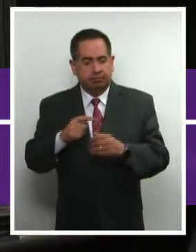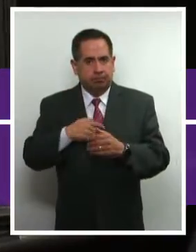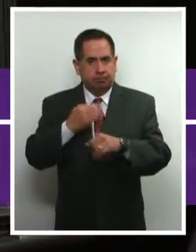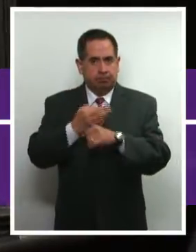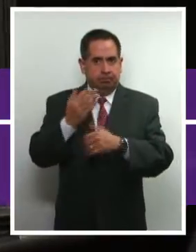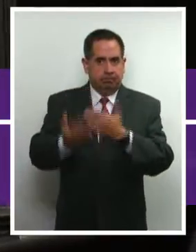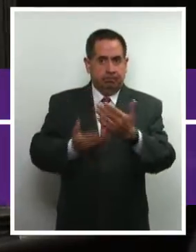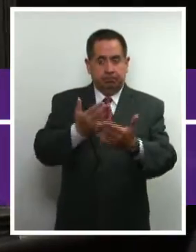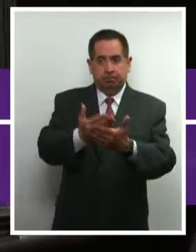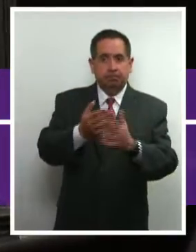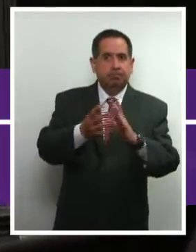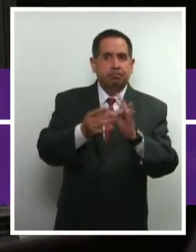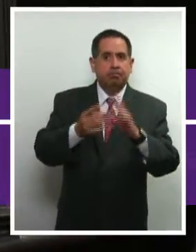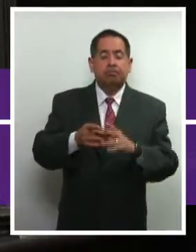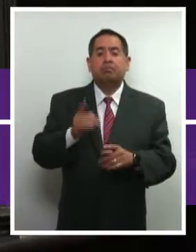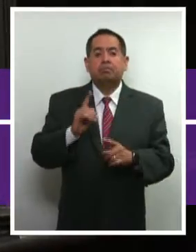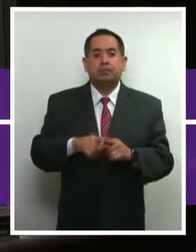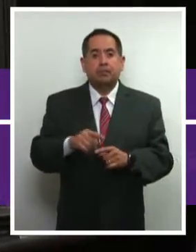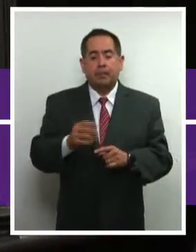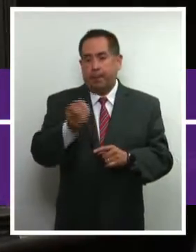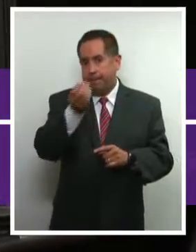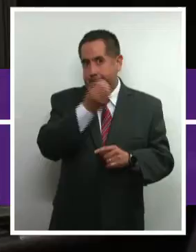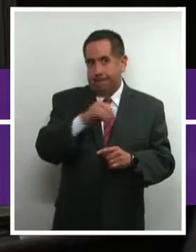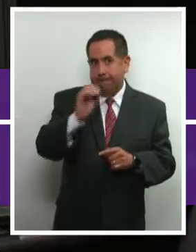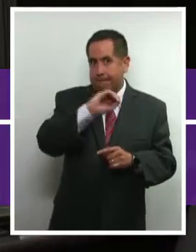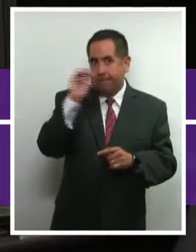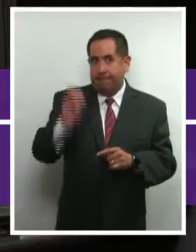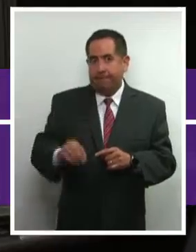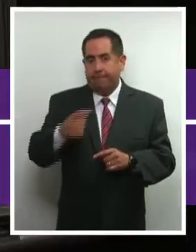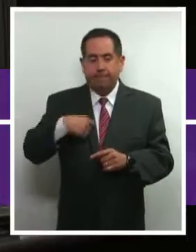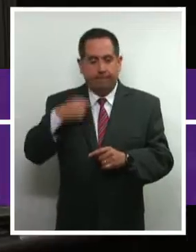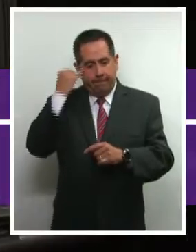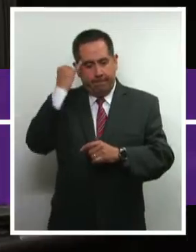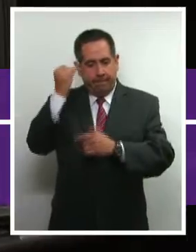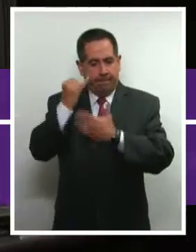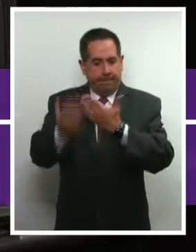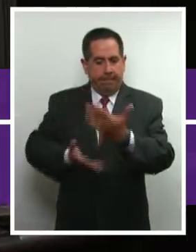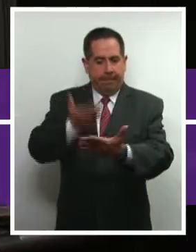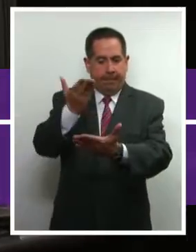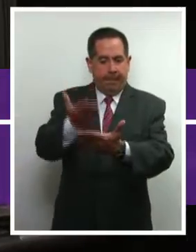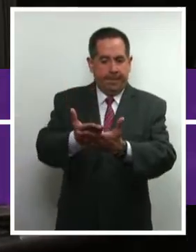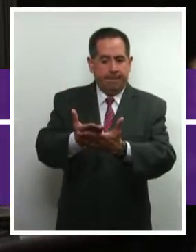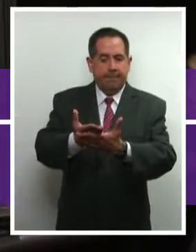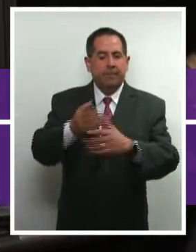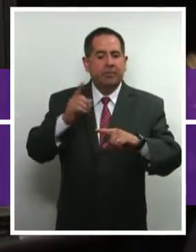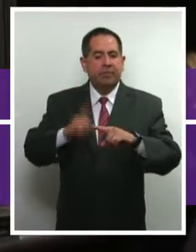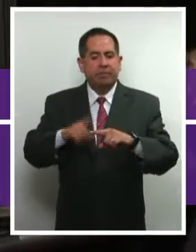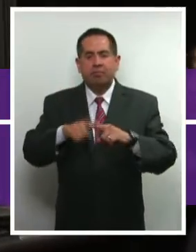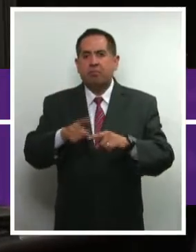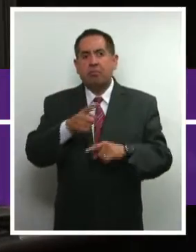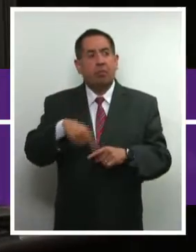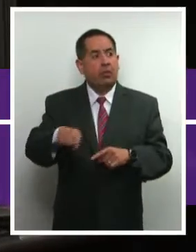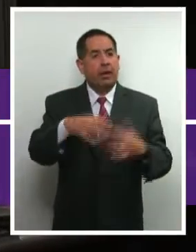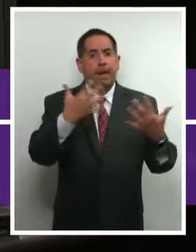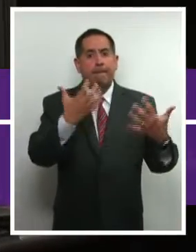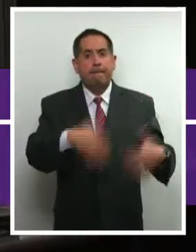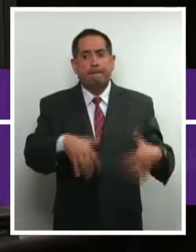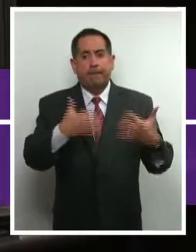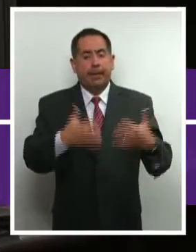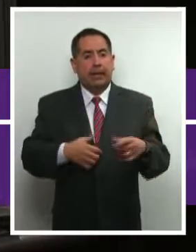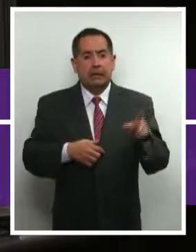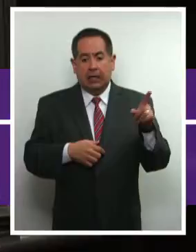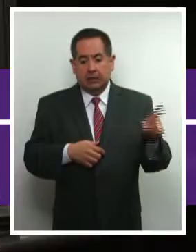hablar es de la obligación que estoy proponiendo tengan las empresas